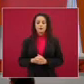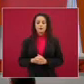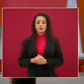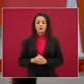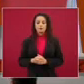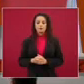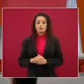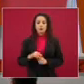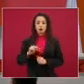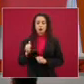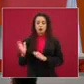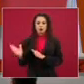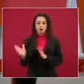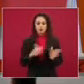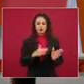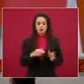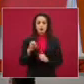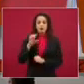El Universal,